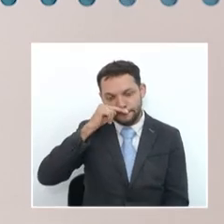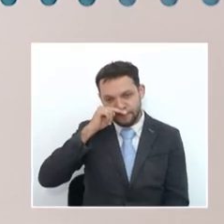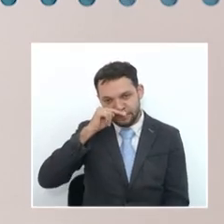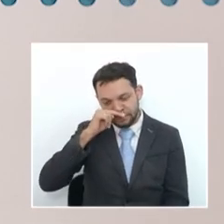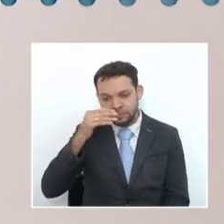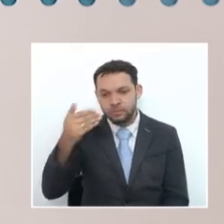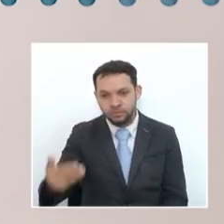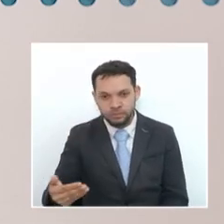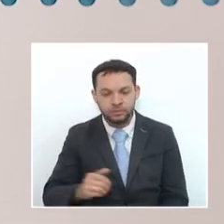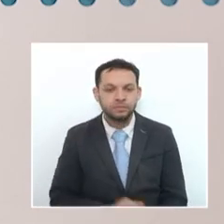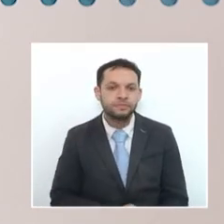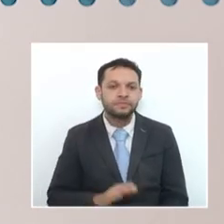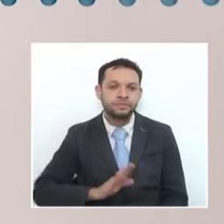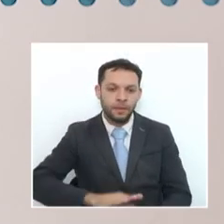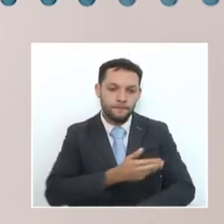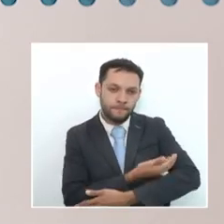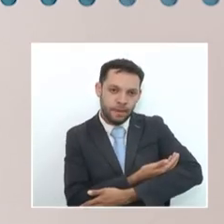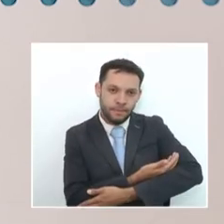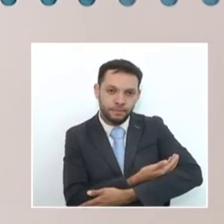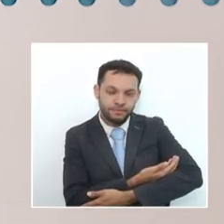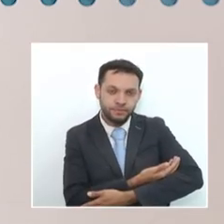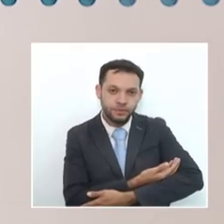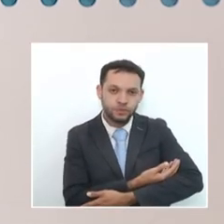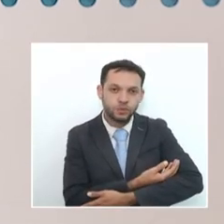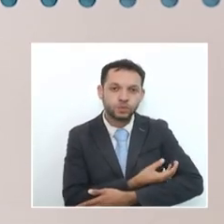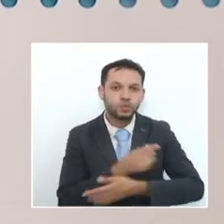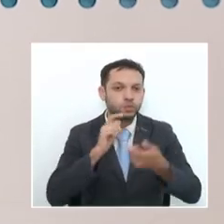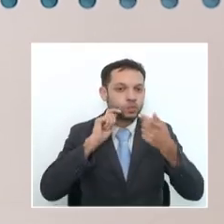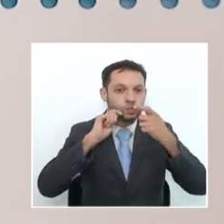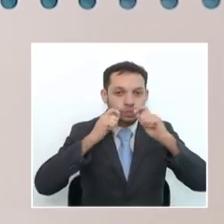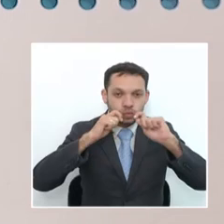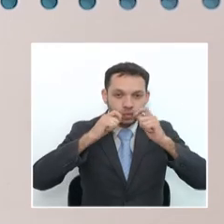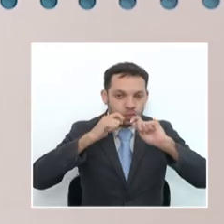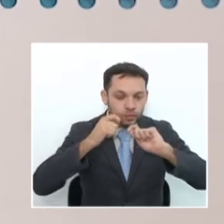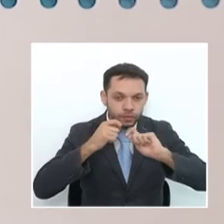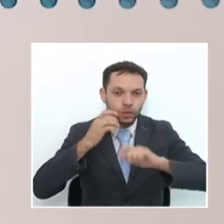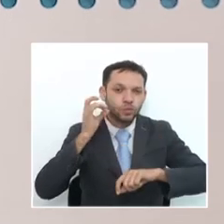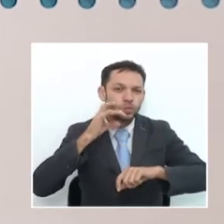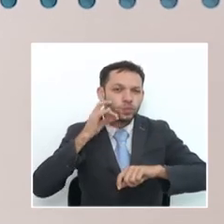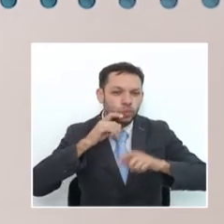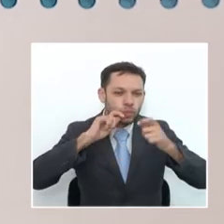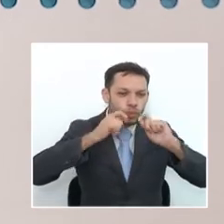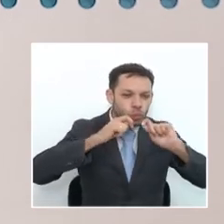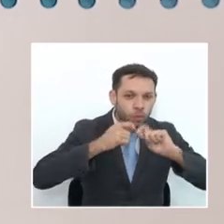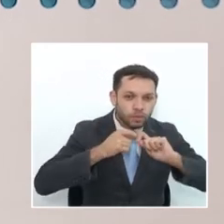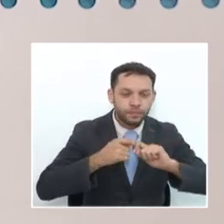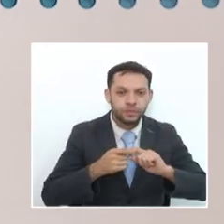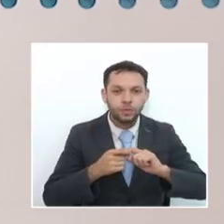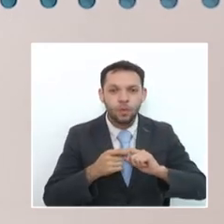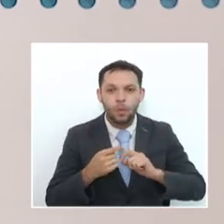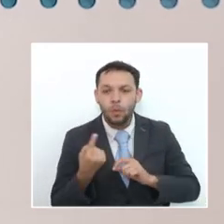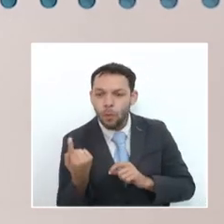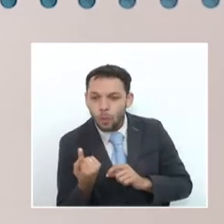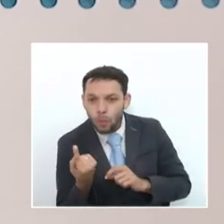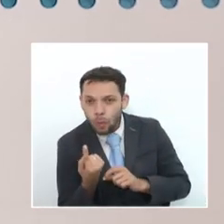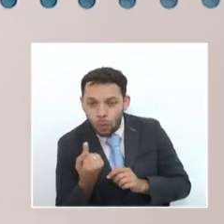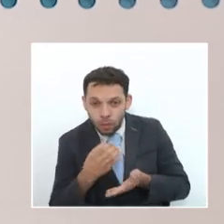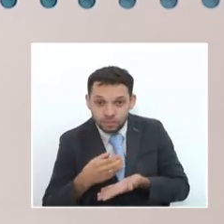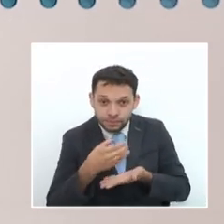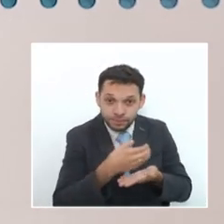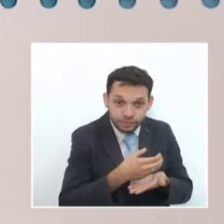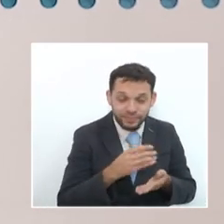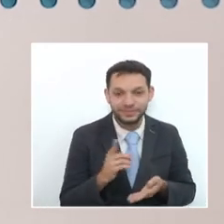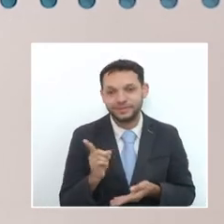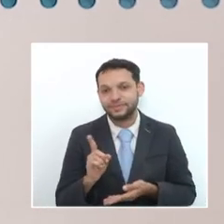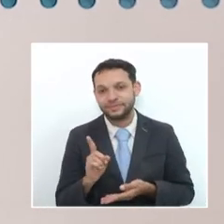claro, no empiecen a darle dulces, no le den juguitos de caja. Tiene un